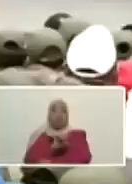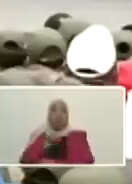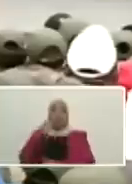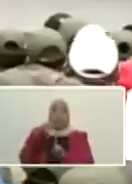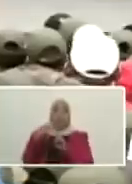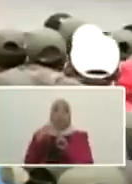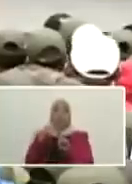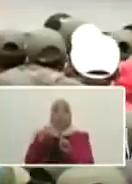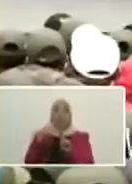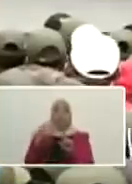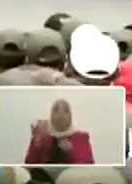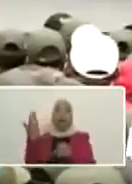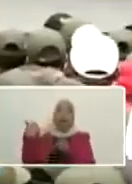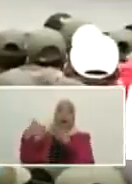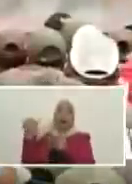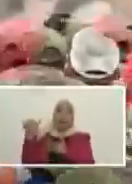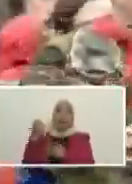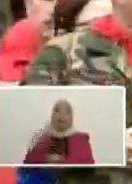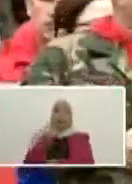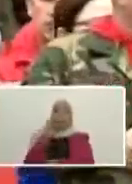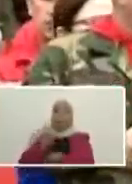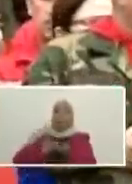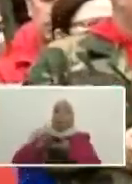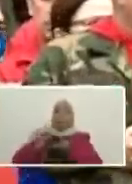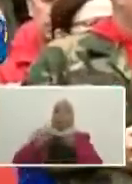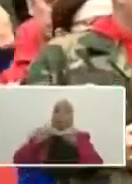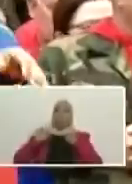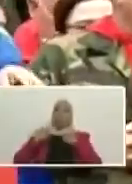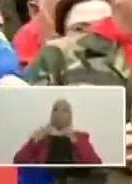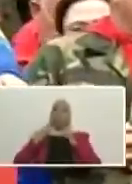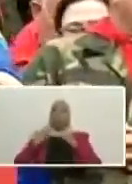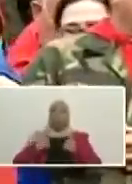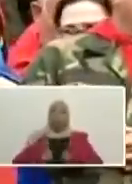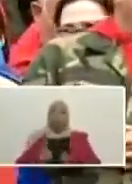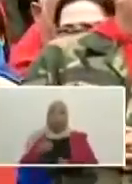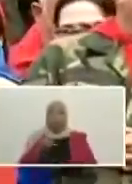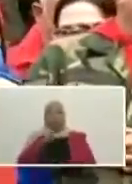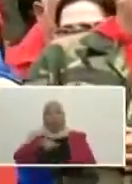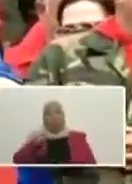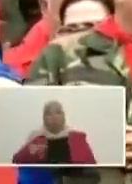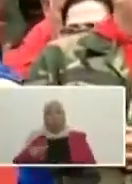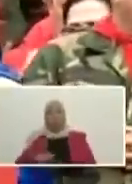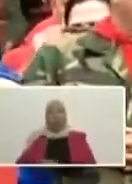masacrada para entonces. Yo le decía hace una semana